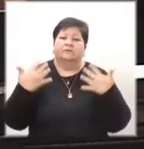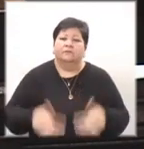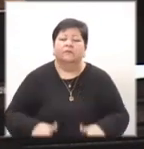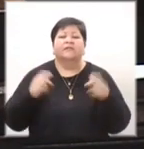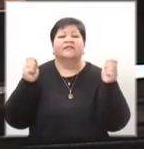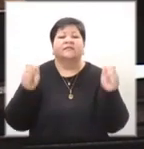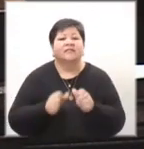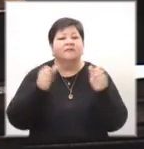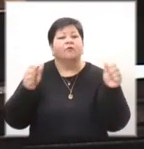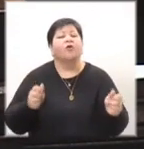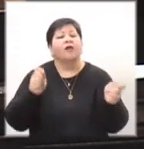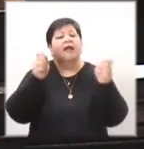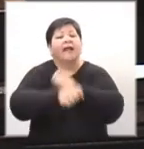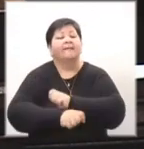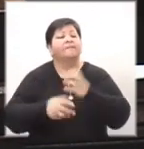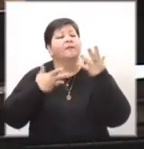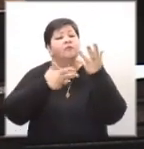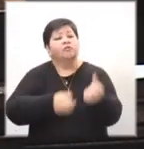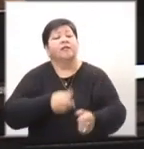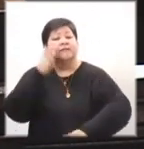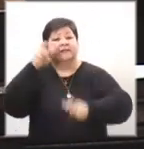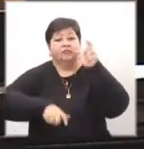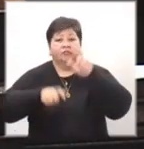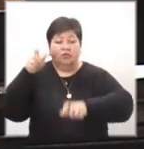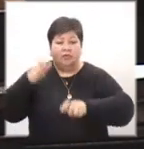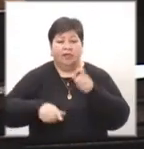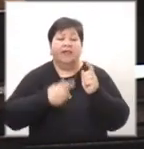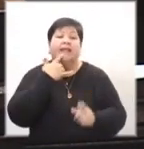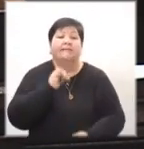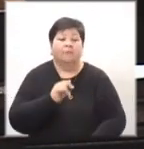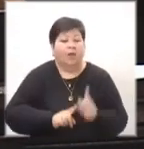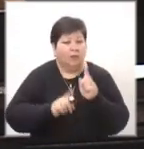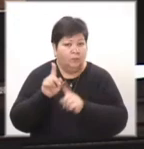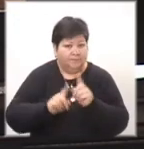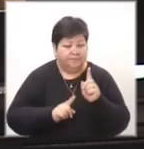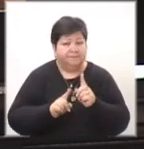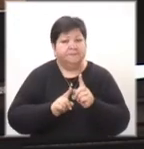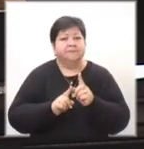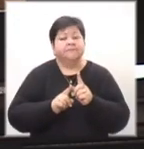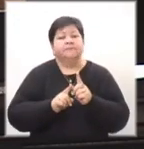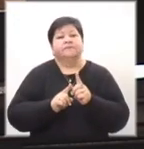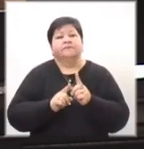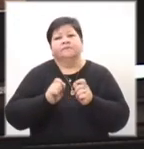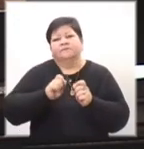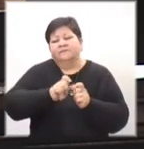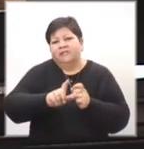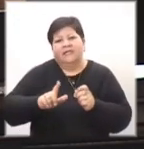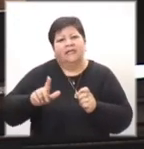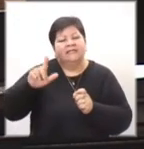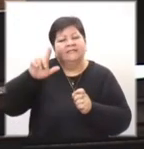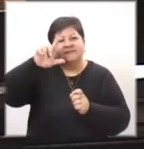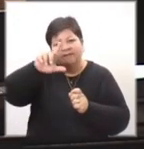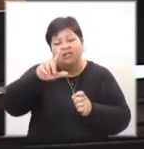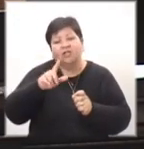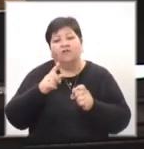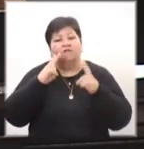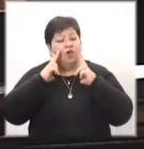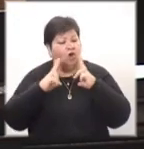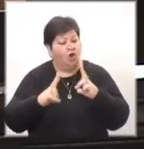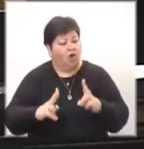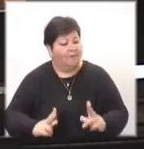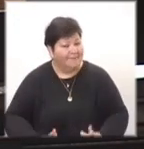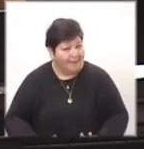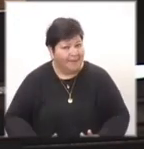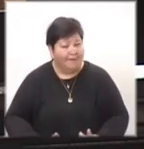y siempre en favor de la gente. Algunos ejemplos. El crecimiento en la formalización fue